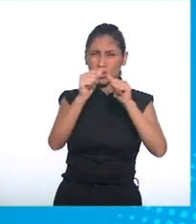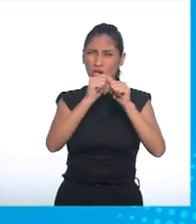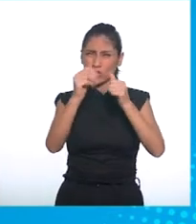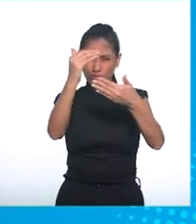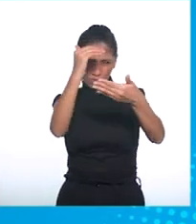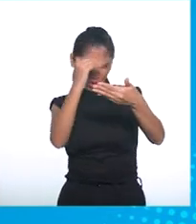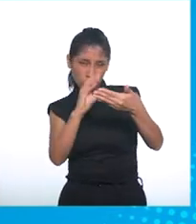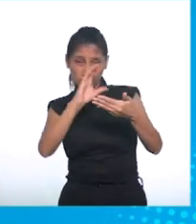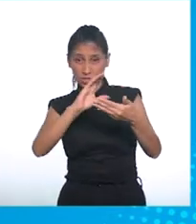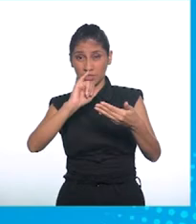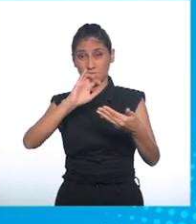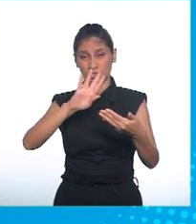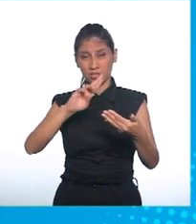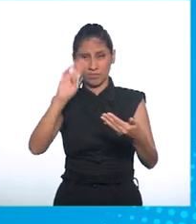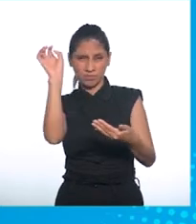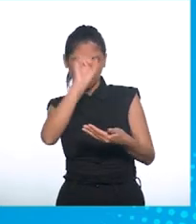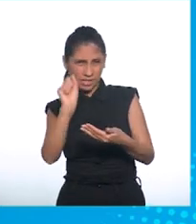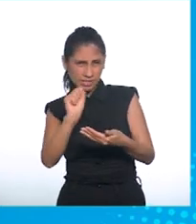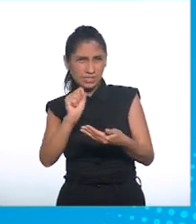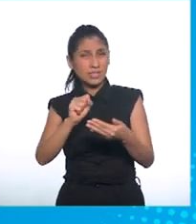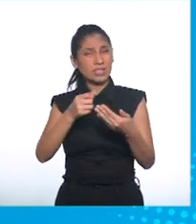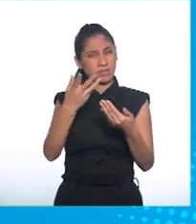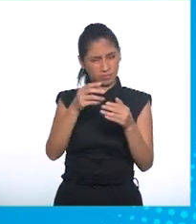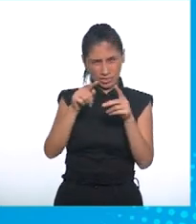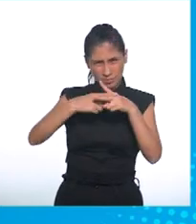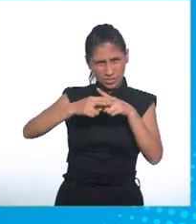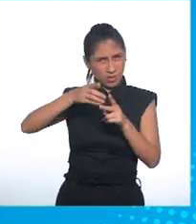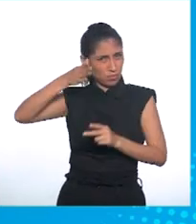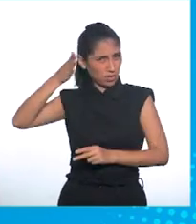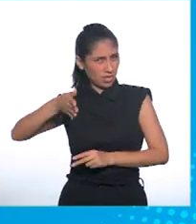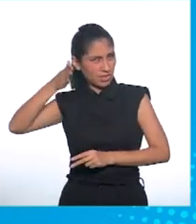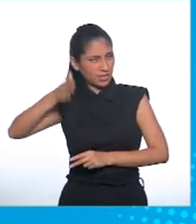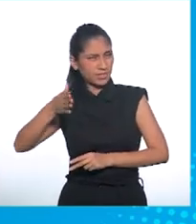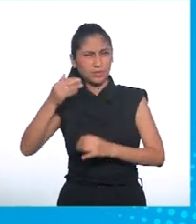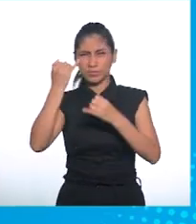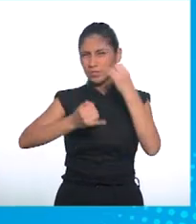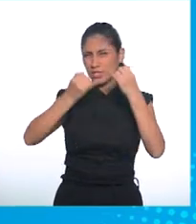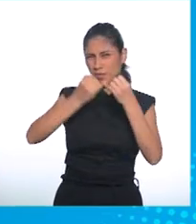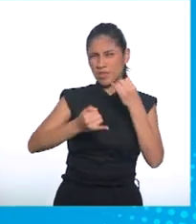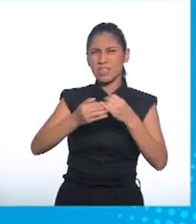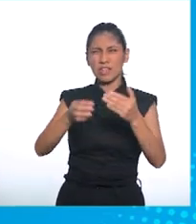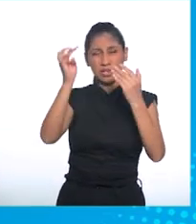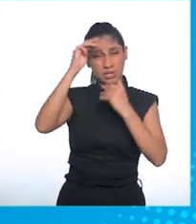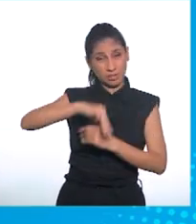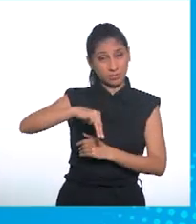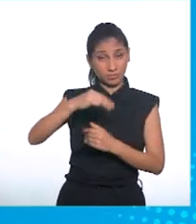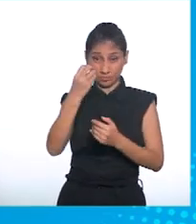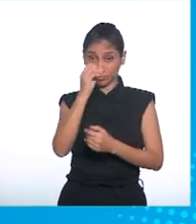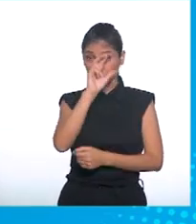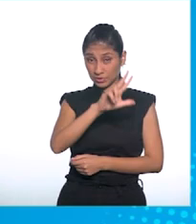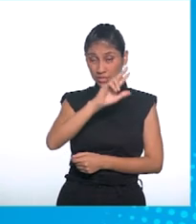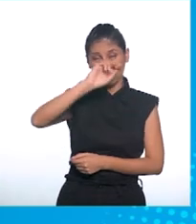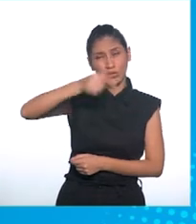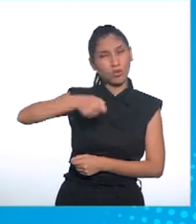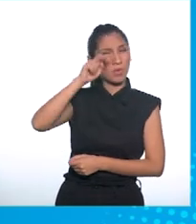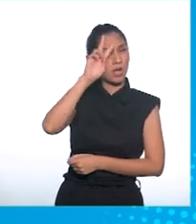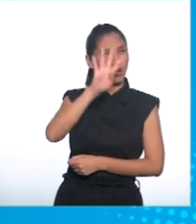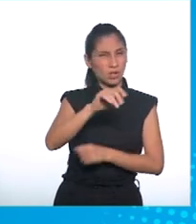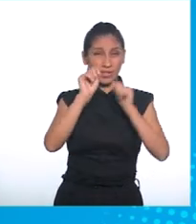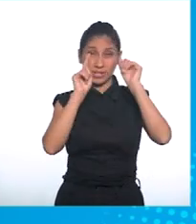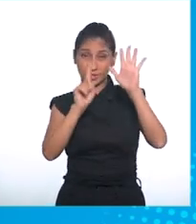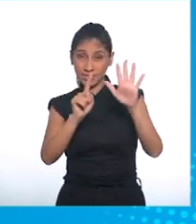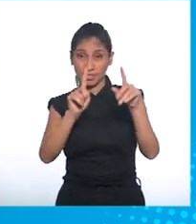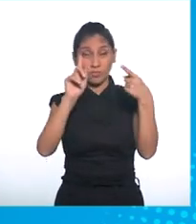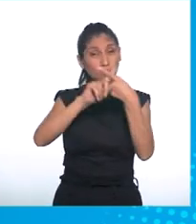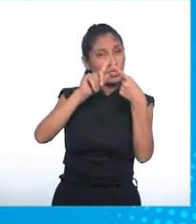la coma decimal, partiendo de la derecha. Finalmente, la mantisa 3,46